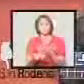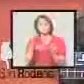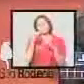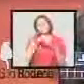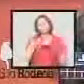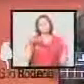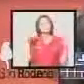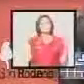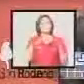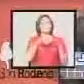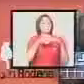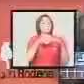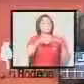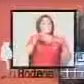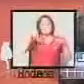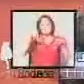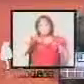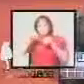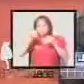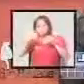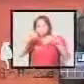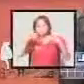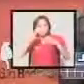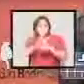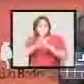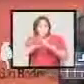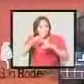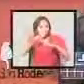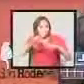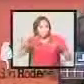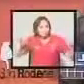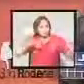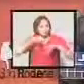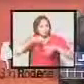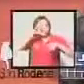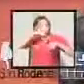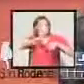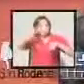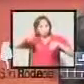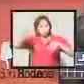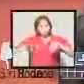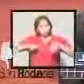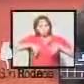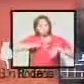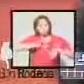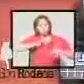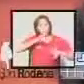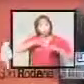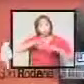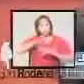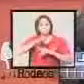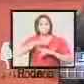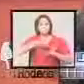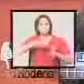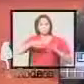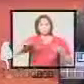vacías, pues hemos venido instalando unos servicios donde de manera remota,